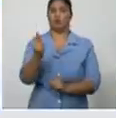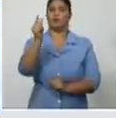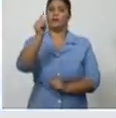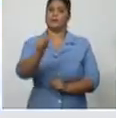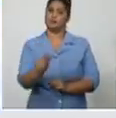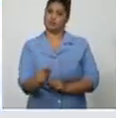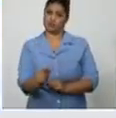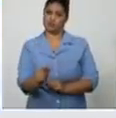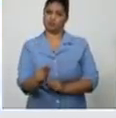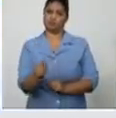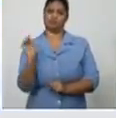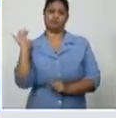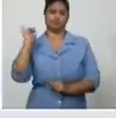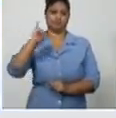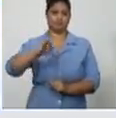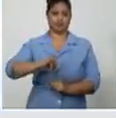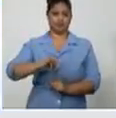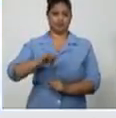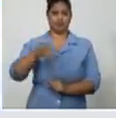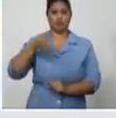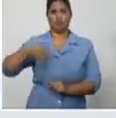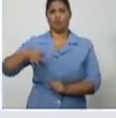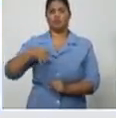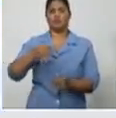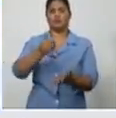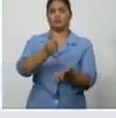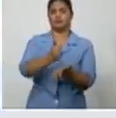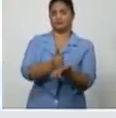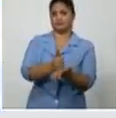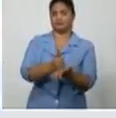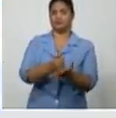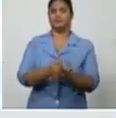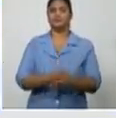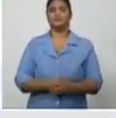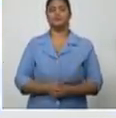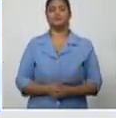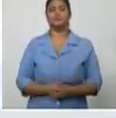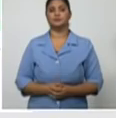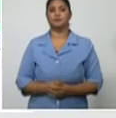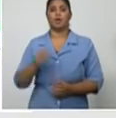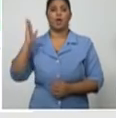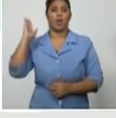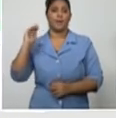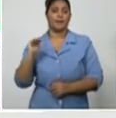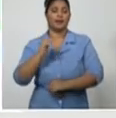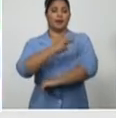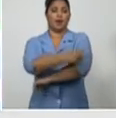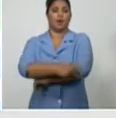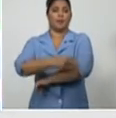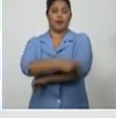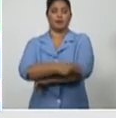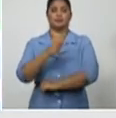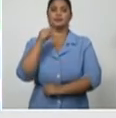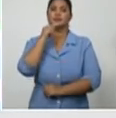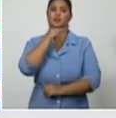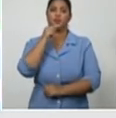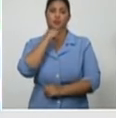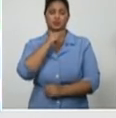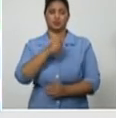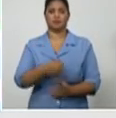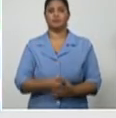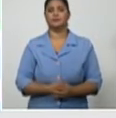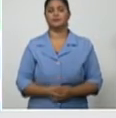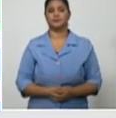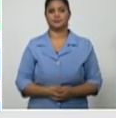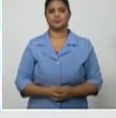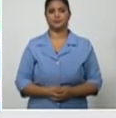del municipio Cabecera, un viajero cubano procedente de Rusia. De esta forma, el resumen